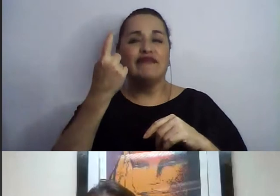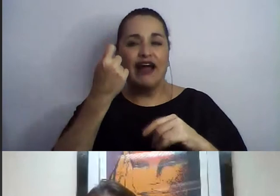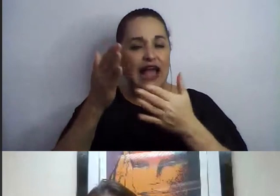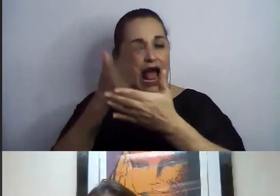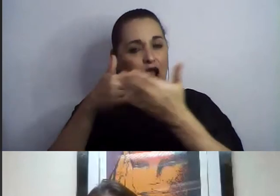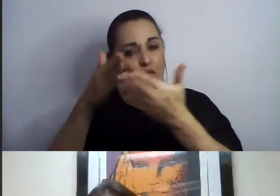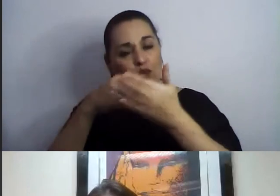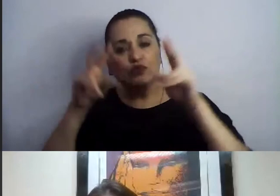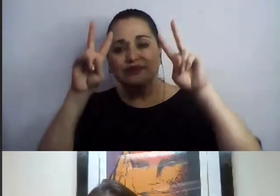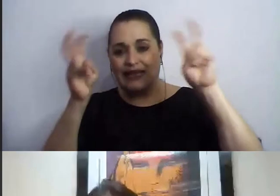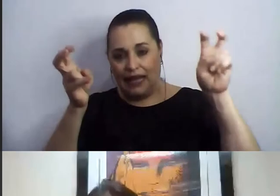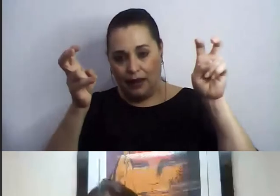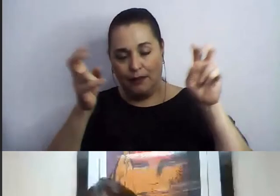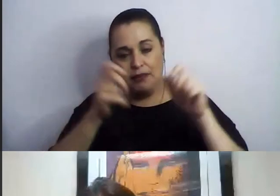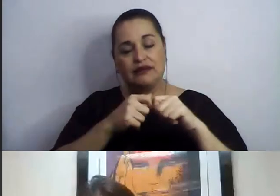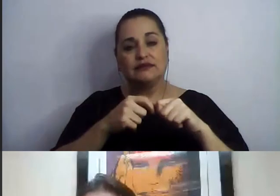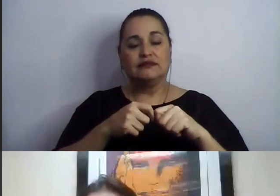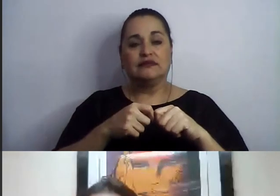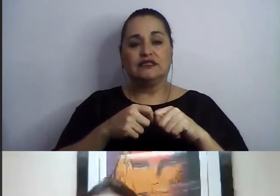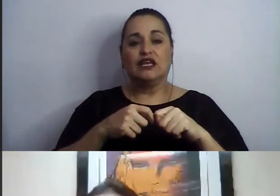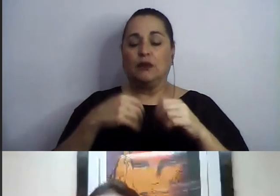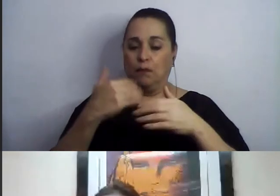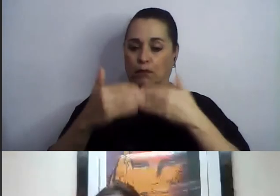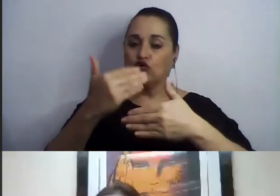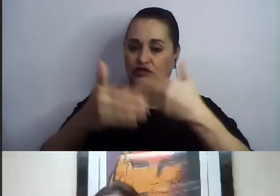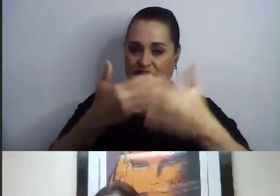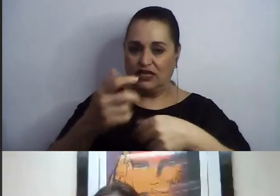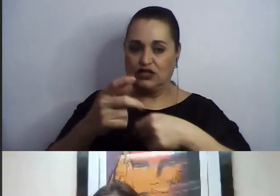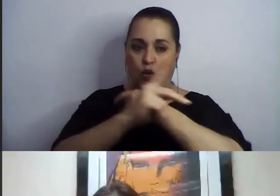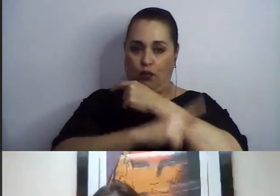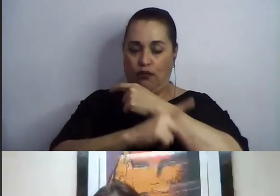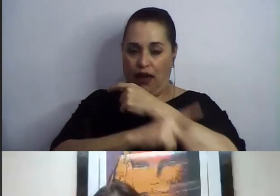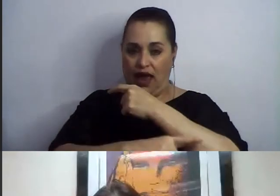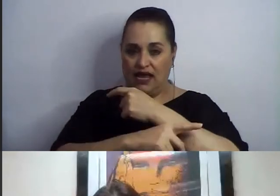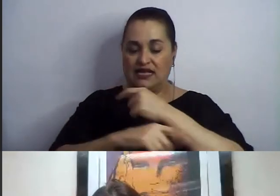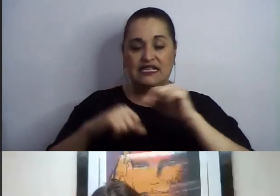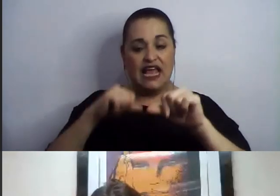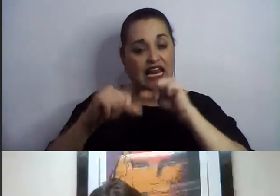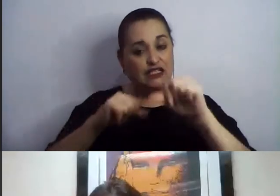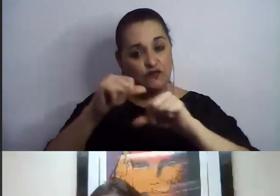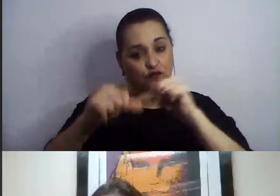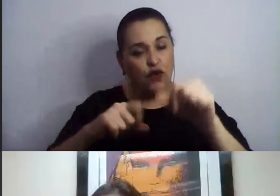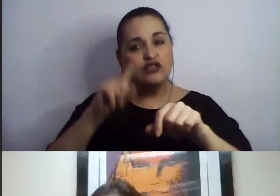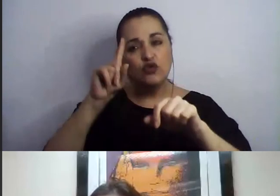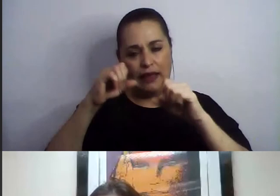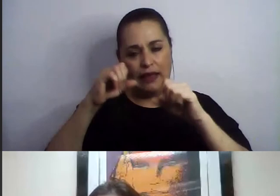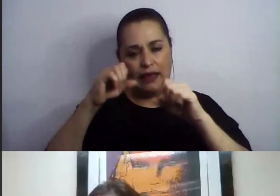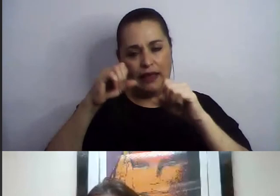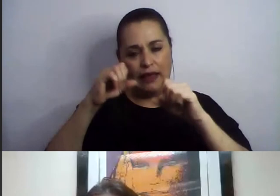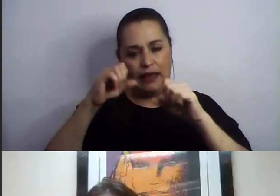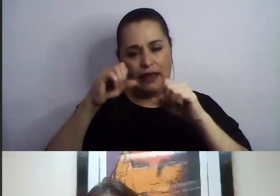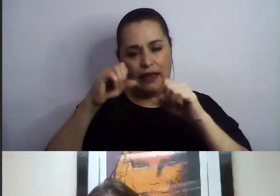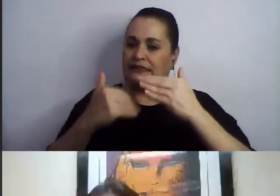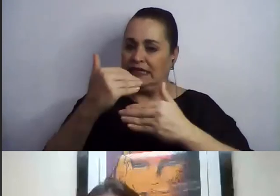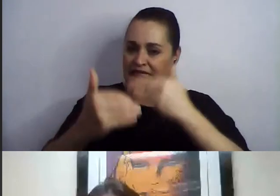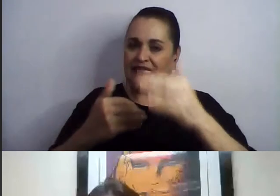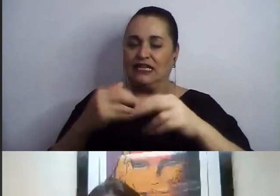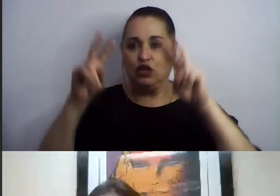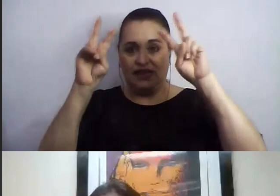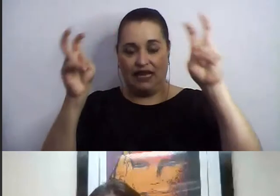temas en los cuales estamos en proceso como país y que el esfuerzo debe reforzarse uno de esos temas